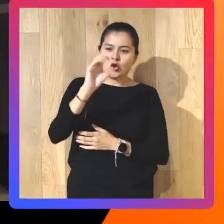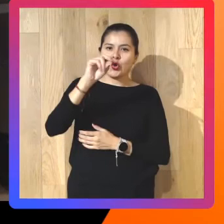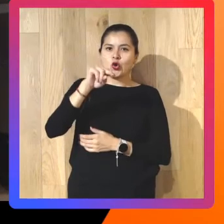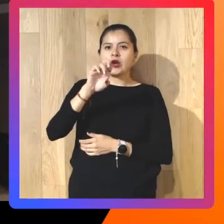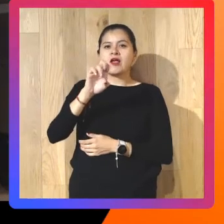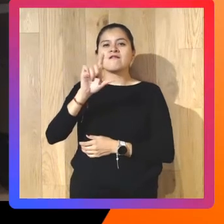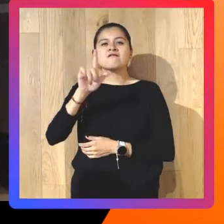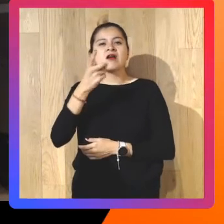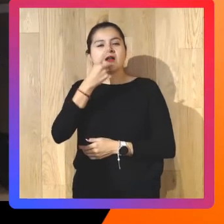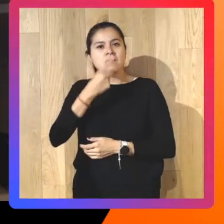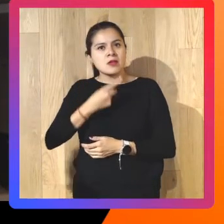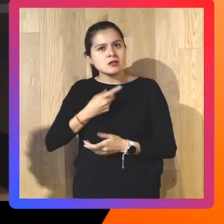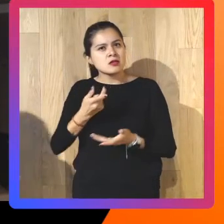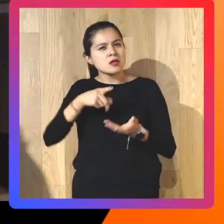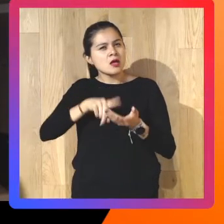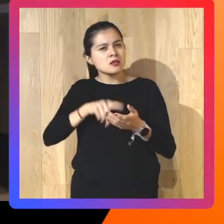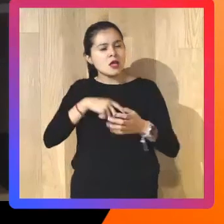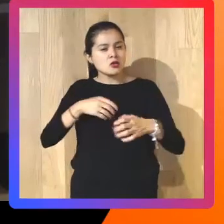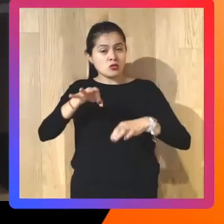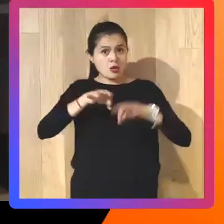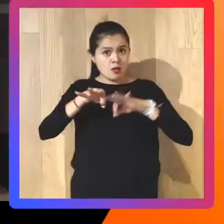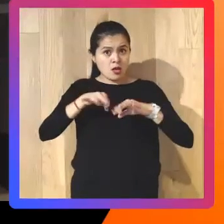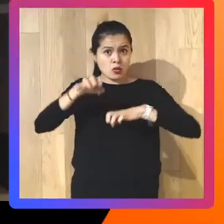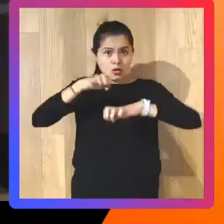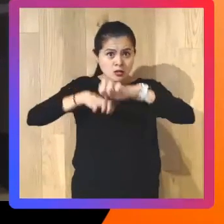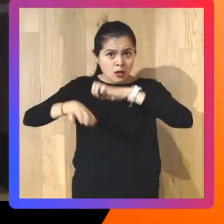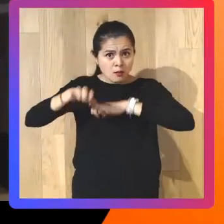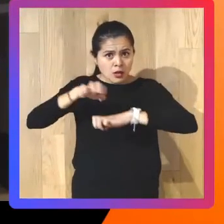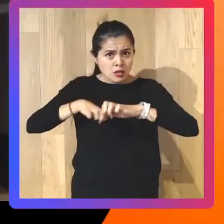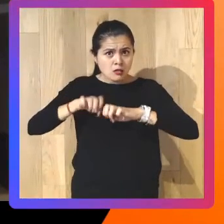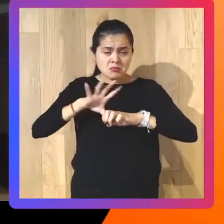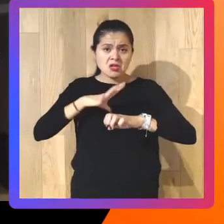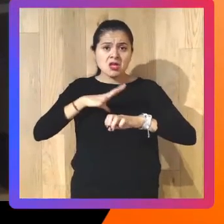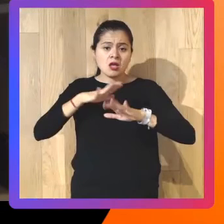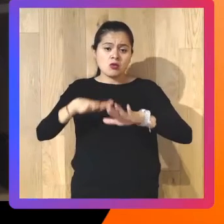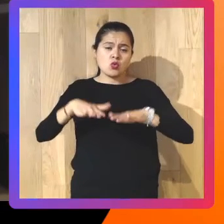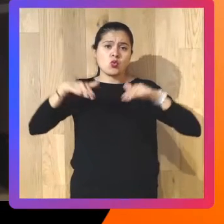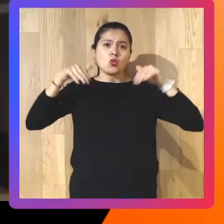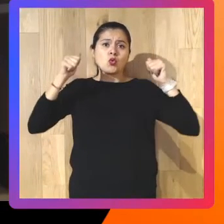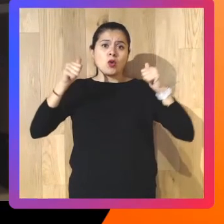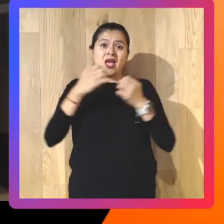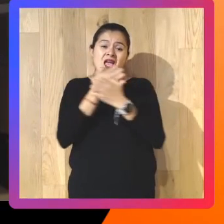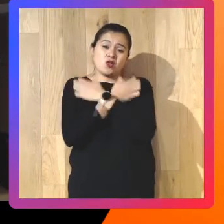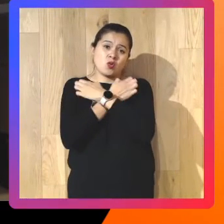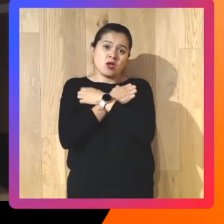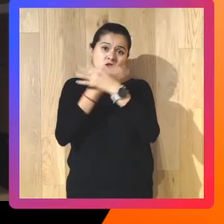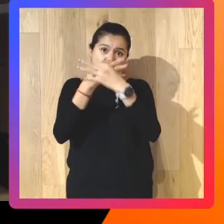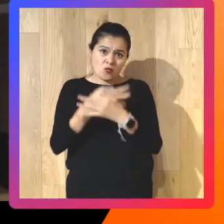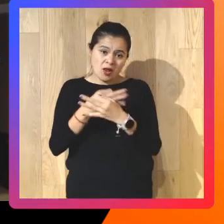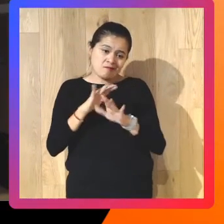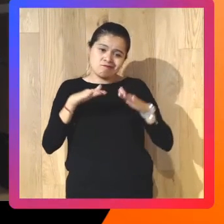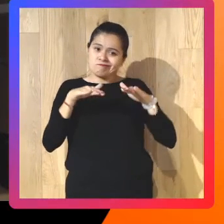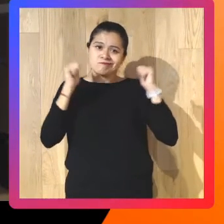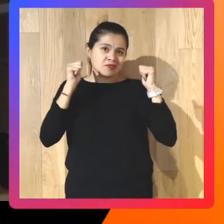que los trabajadores están en nuestras empresas y que dejaron la educación formal para incorporarse a la vida laboral, les va a